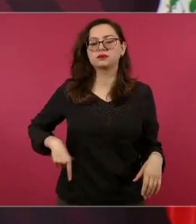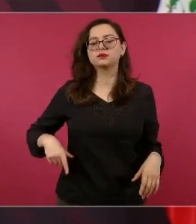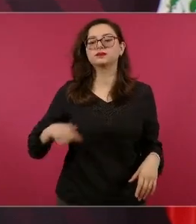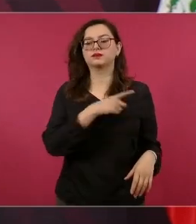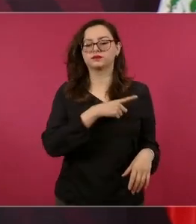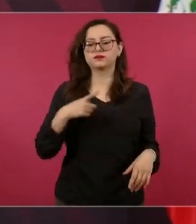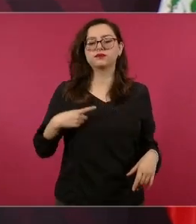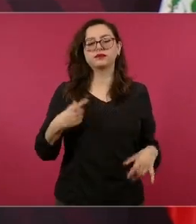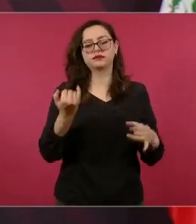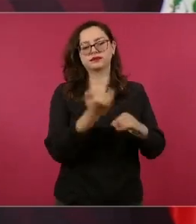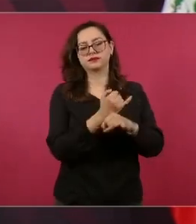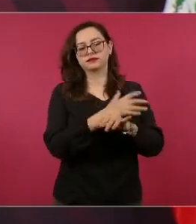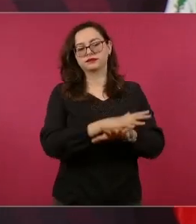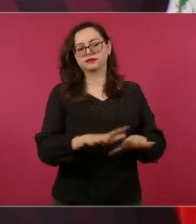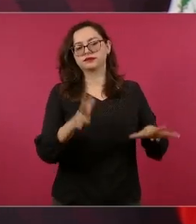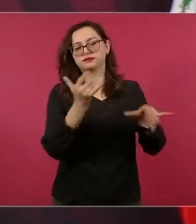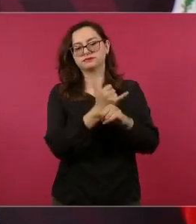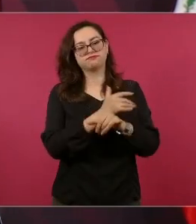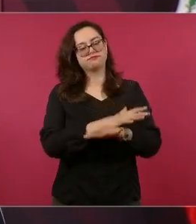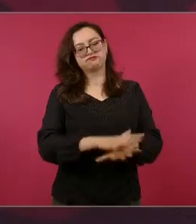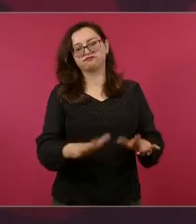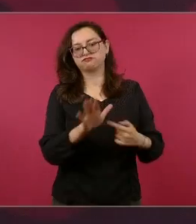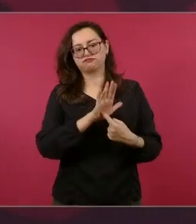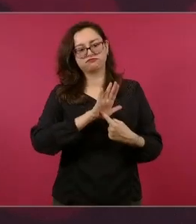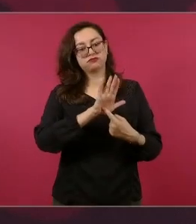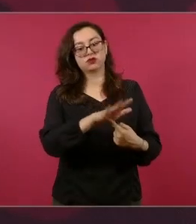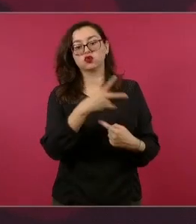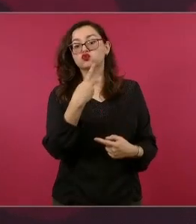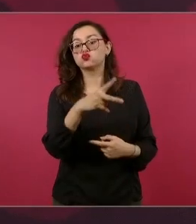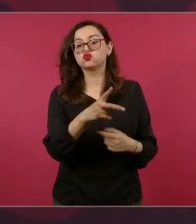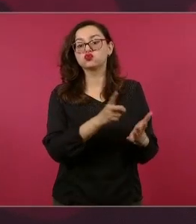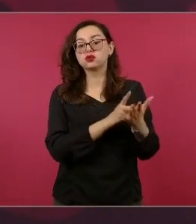garantizar el derecho a la información.